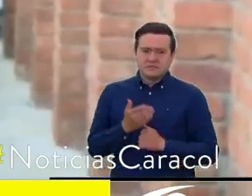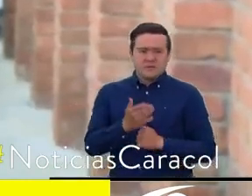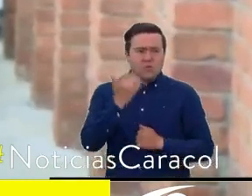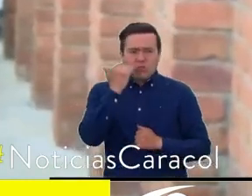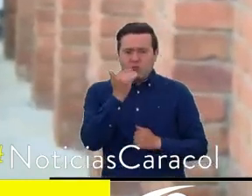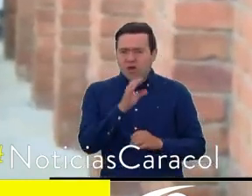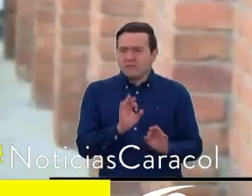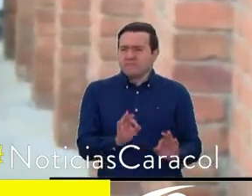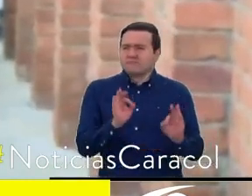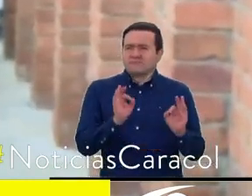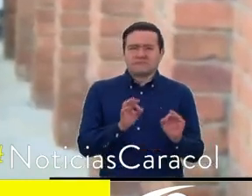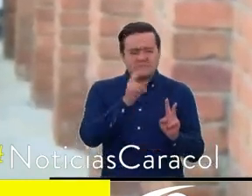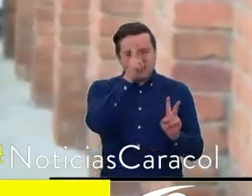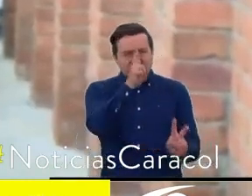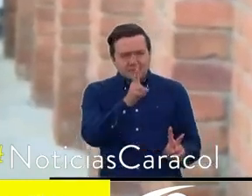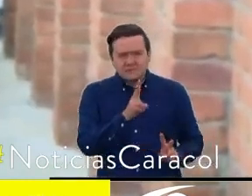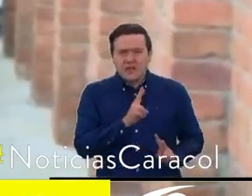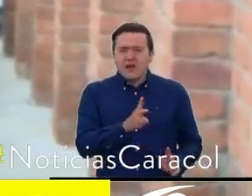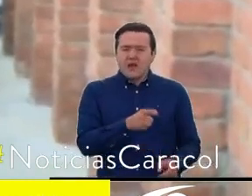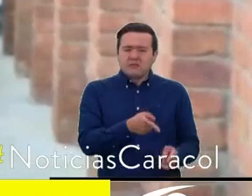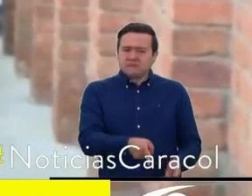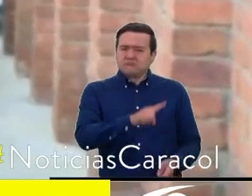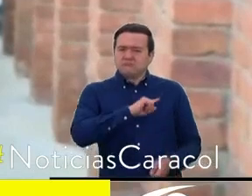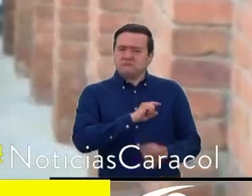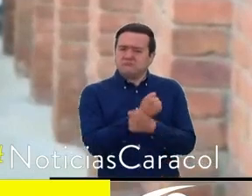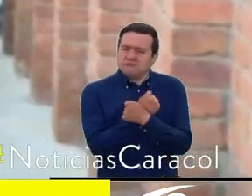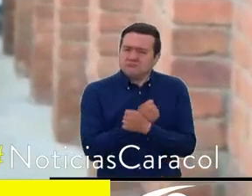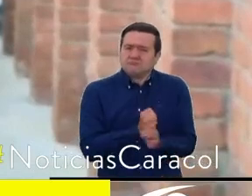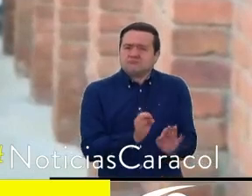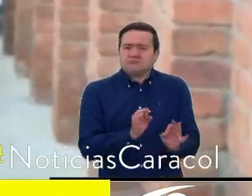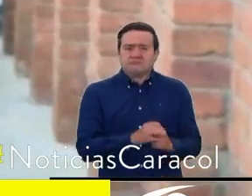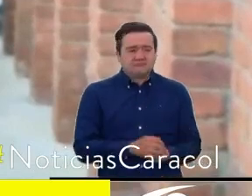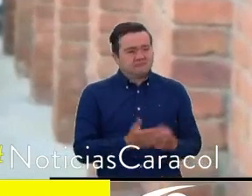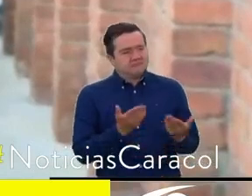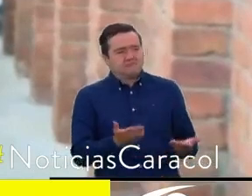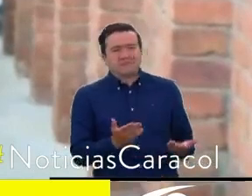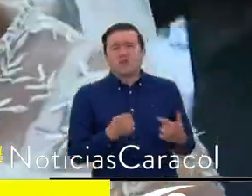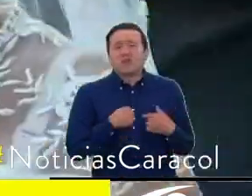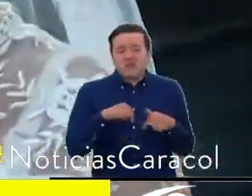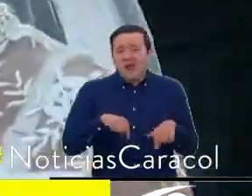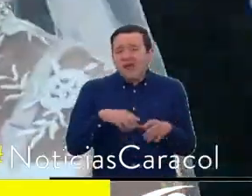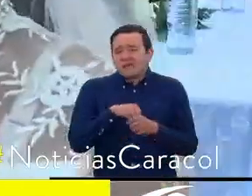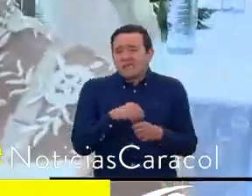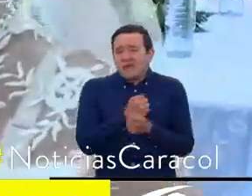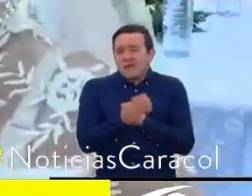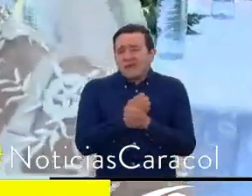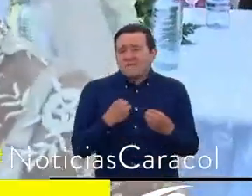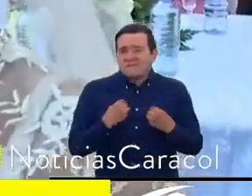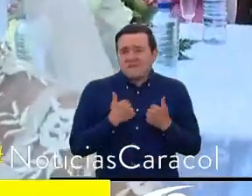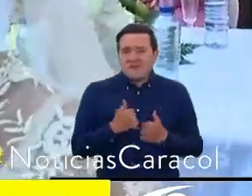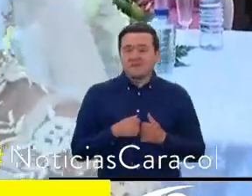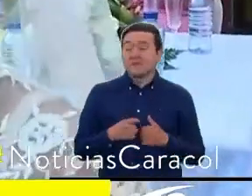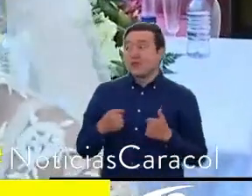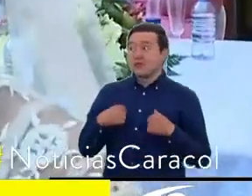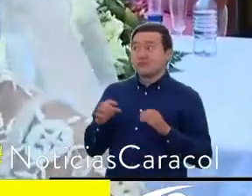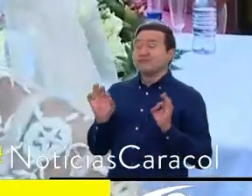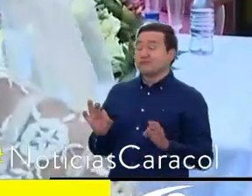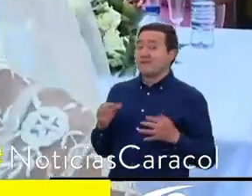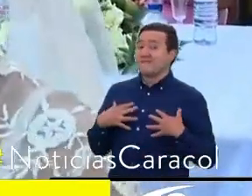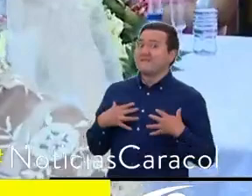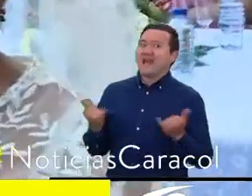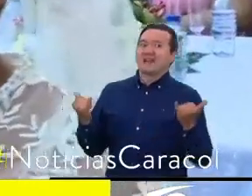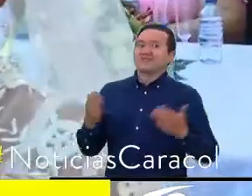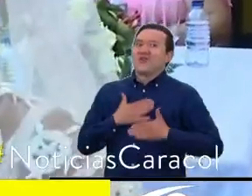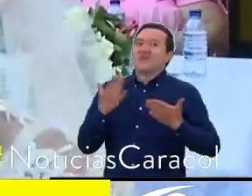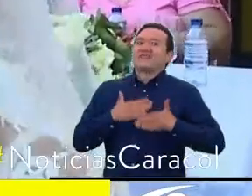muy buena estimación y gracias a Dios está aquí, la llevo muy bien con ella, gracias al Señor. Estoy muy feliz, muy